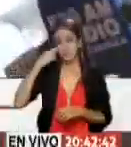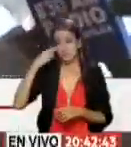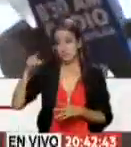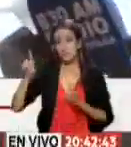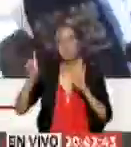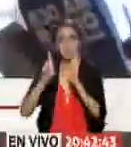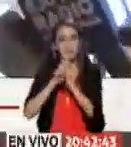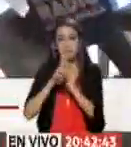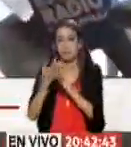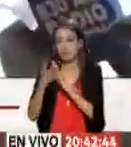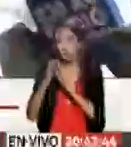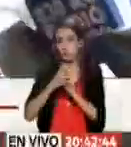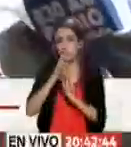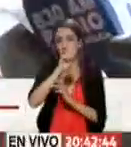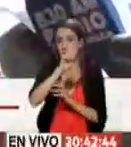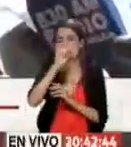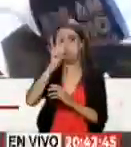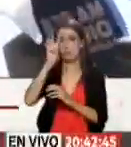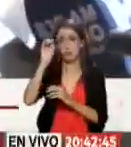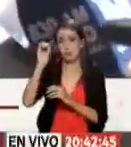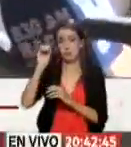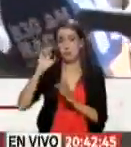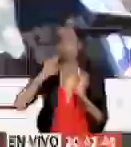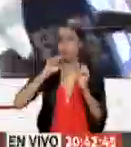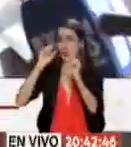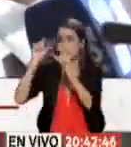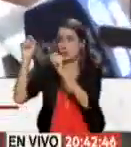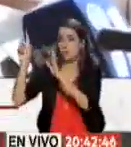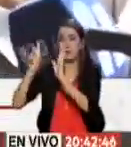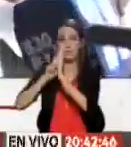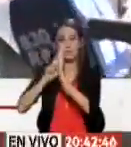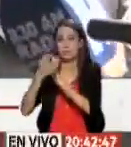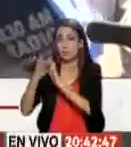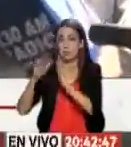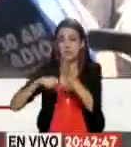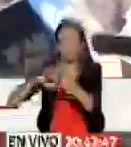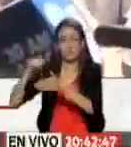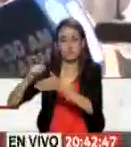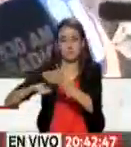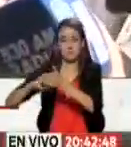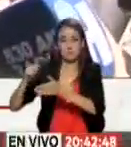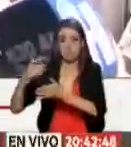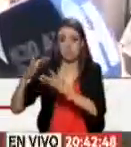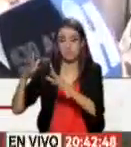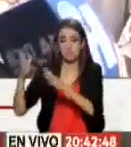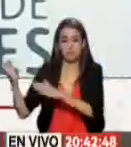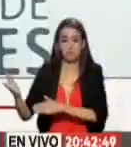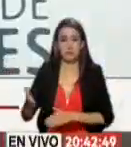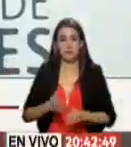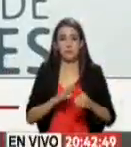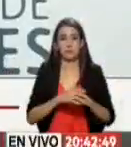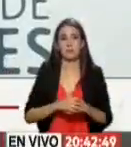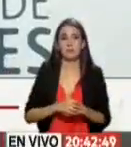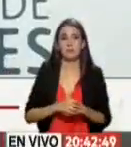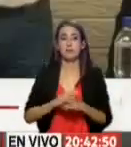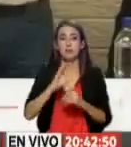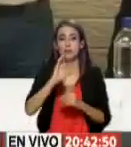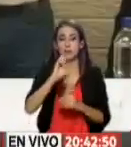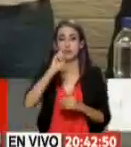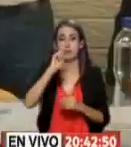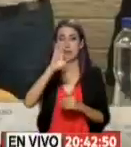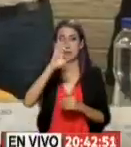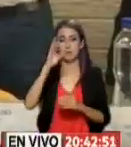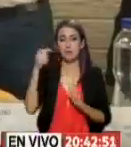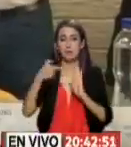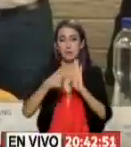iniciales, 140 extranjeros que no estarían con los contratos debidamente legalizados ni la afiliación. El CUT también